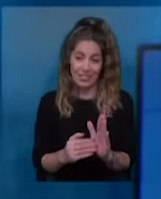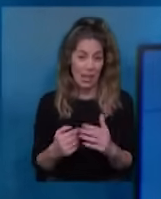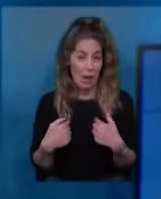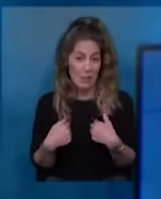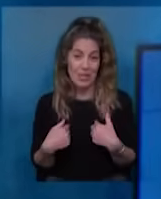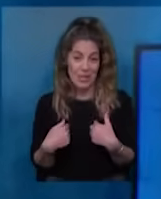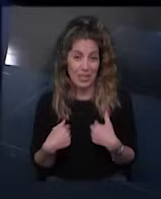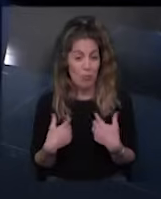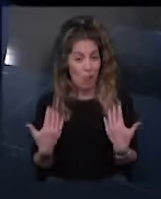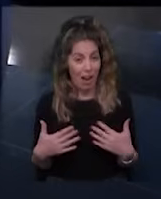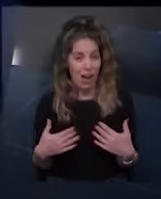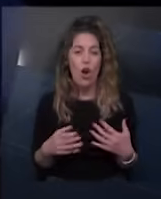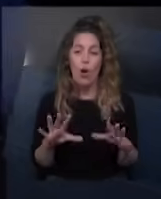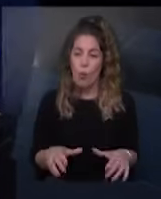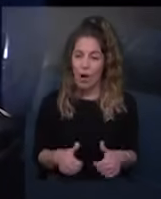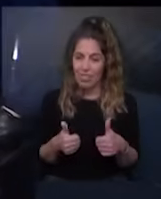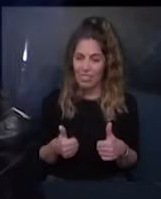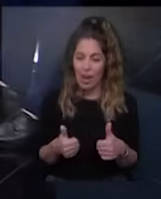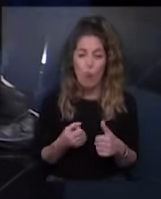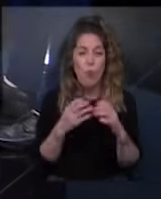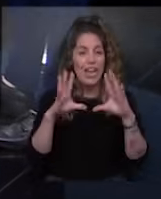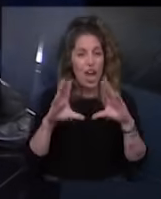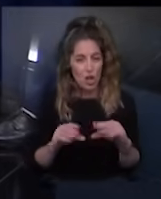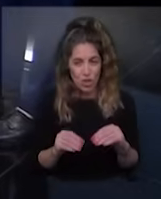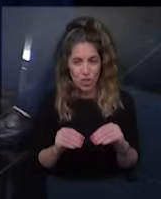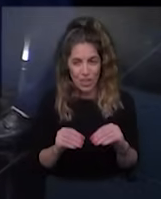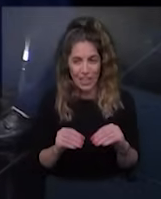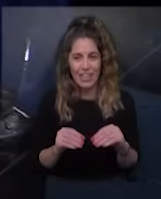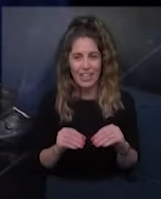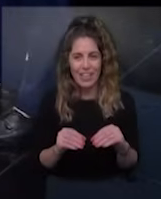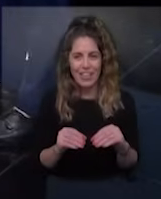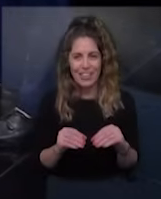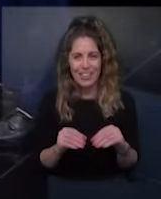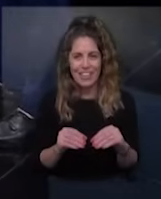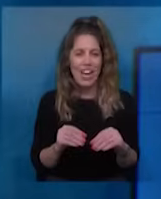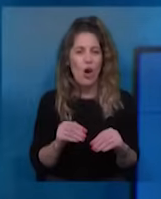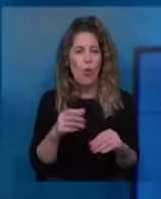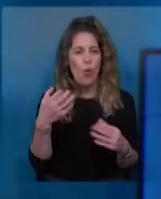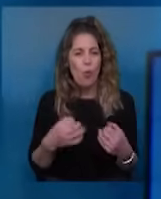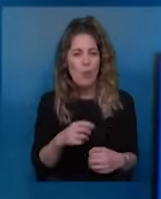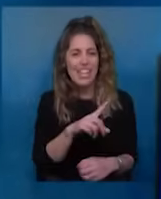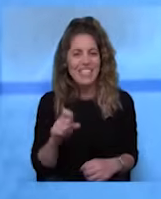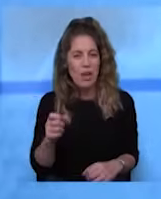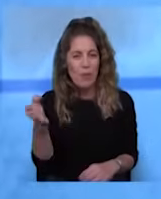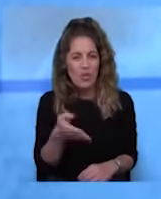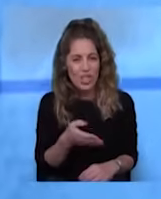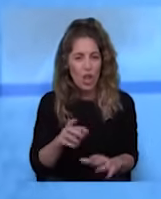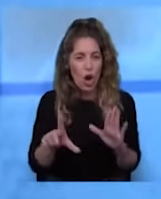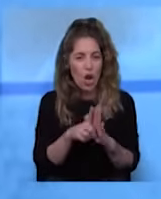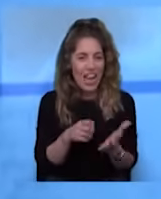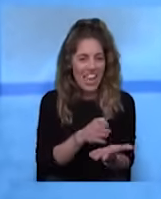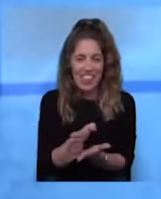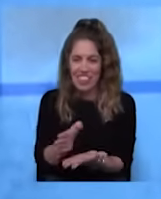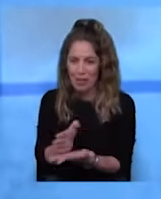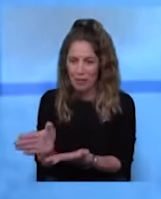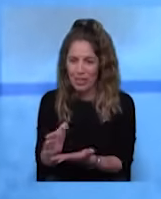este Cómo anda Mario anda bien buenas eso que cumple 100% con la ley de medio much Bueno y cuando uno cumple